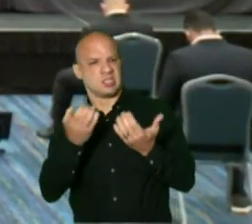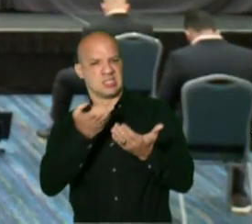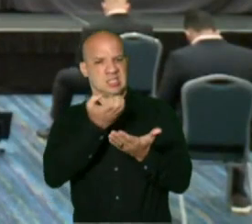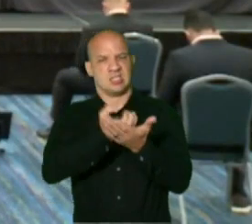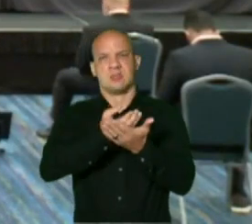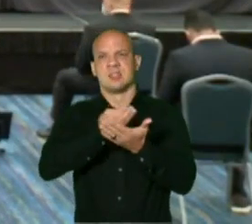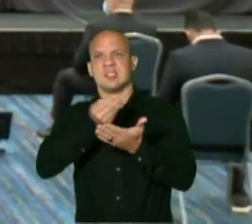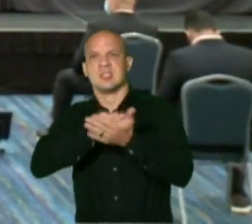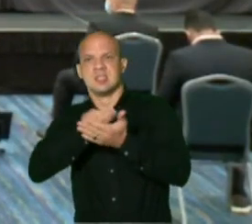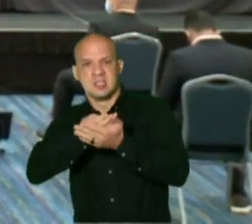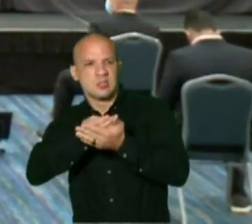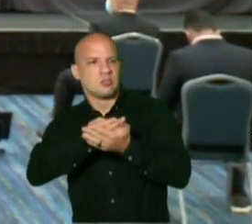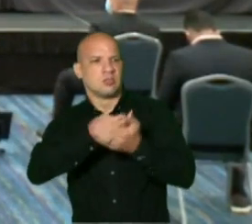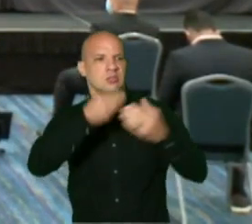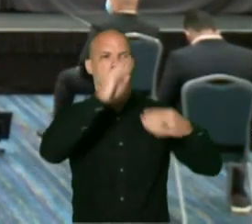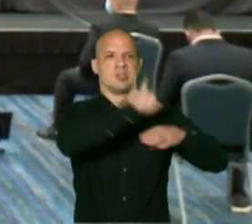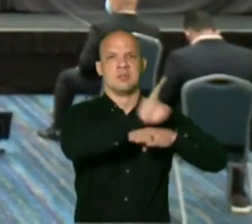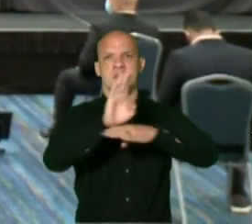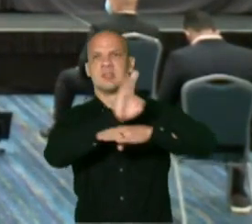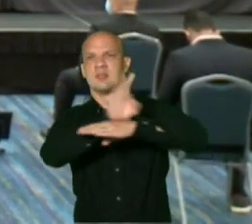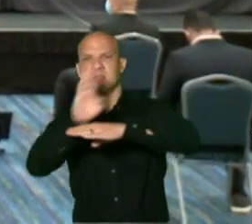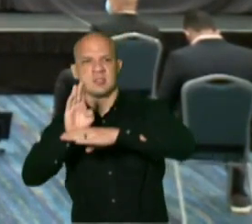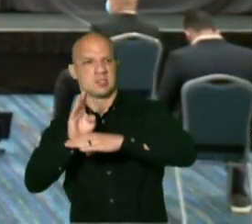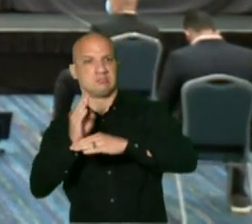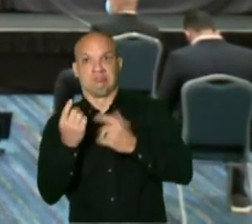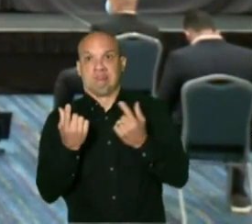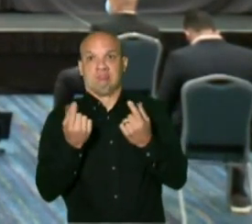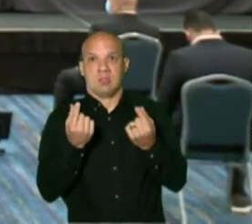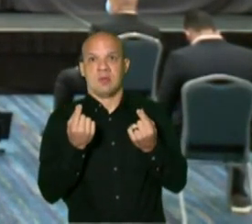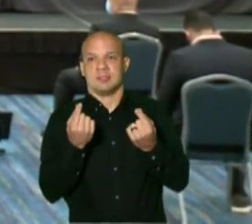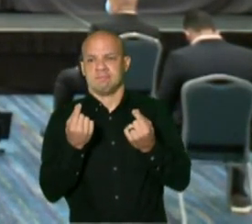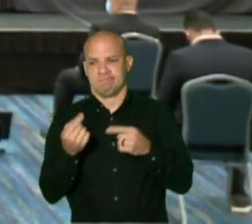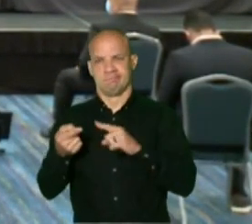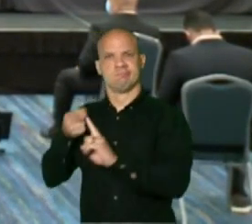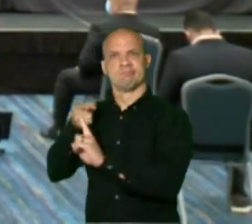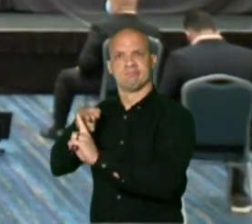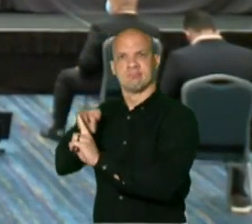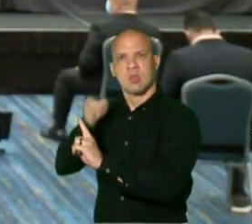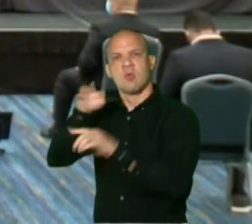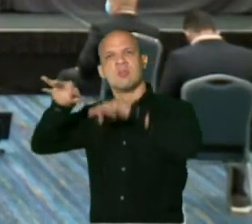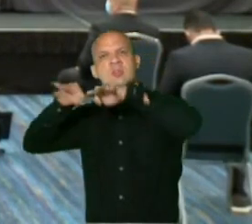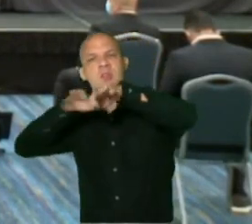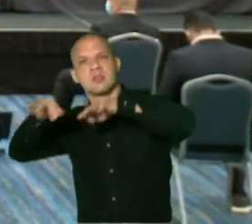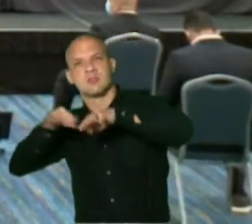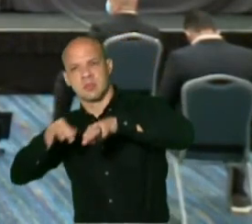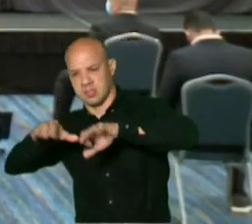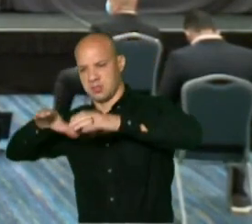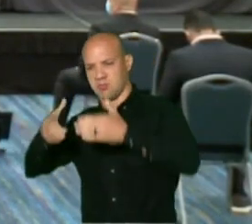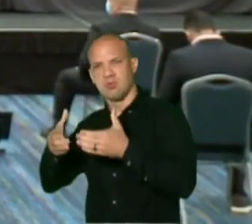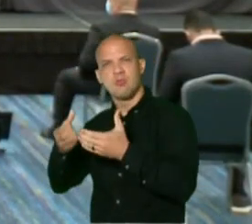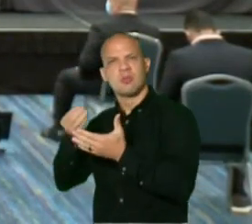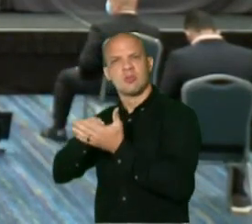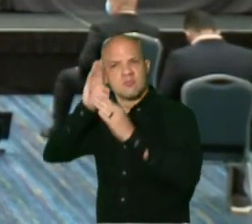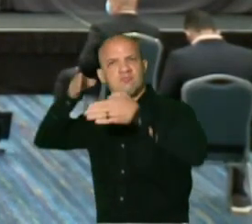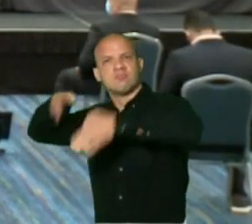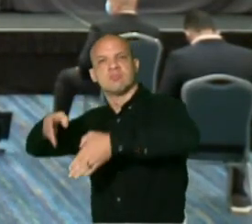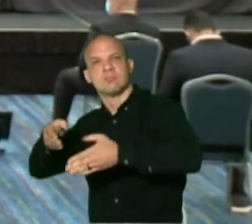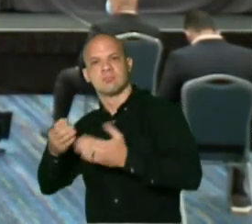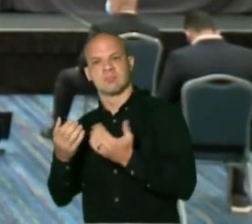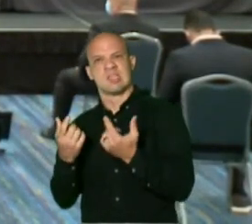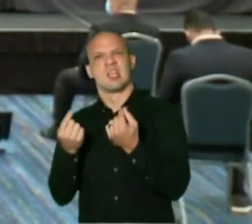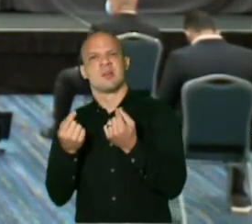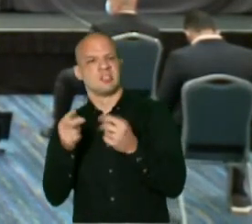área económica, ¿verdad?, los diferentes comercios. Así que el ingeniero le va a presentar cómo el Task Force Económico ha preparado este proceso